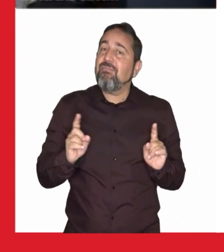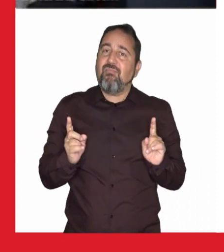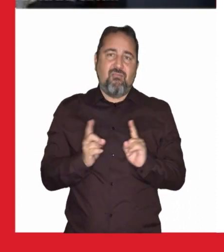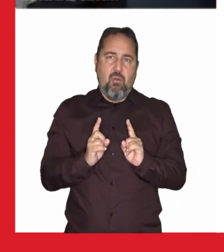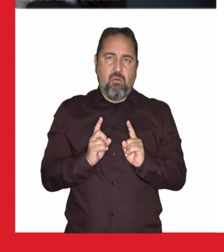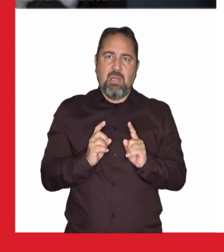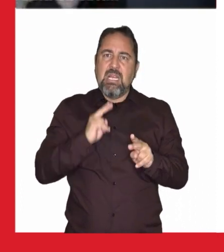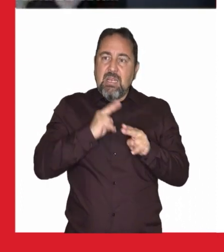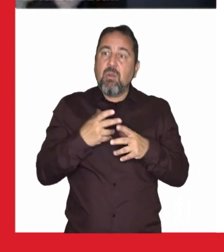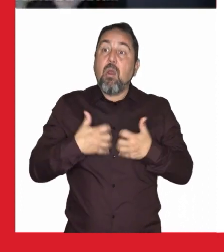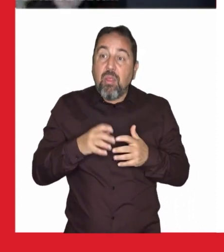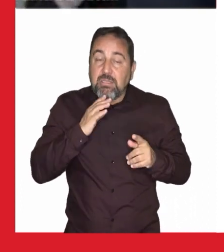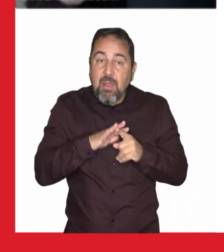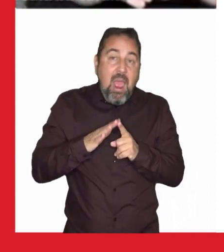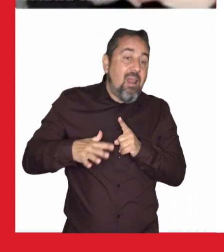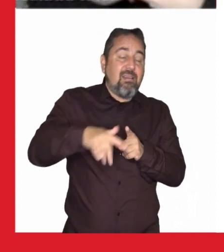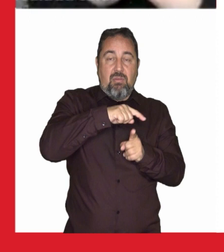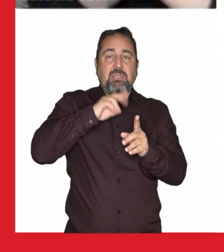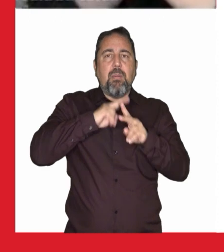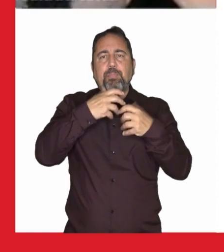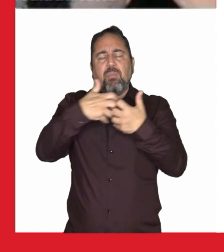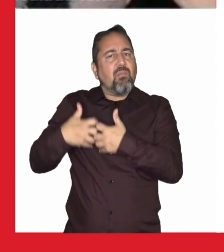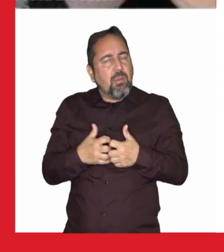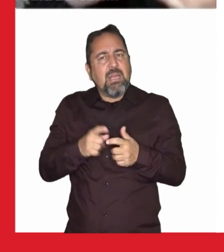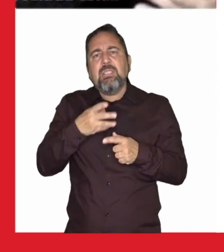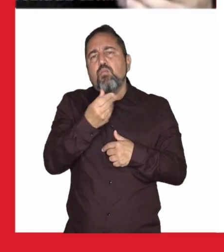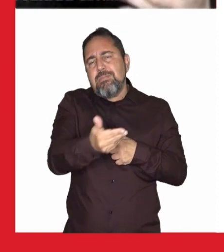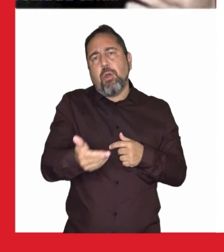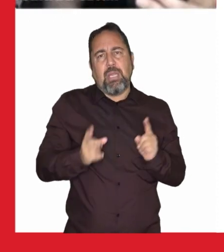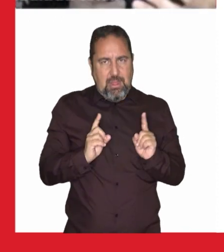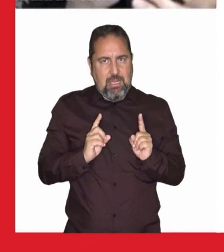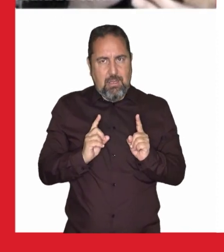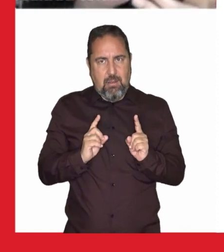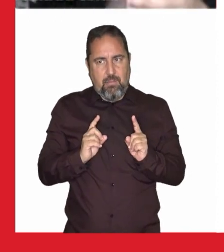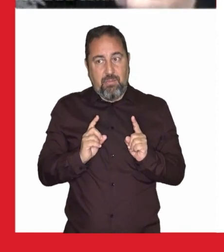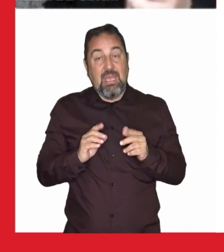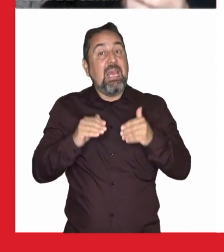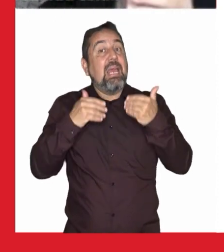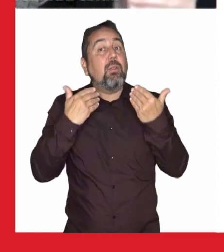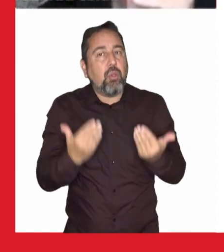negocio. Para tener un negocio tienes una operativa alrededor